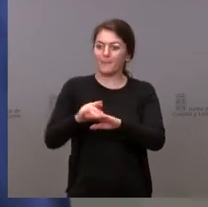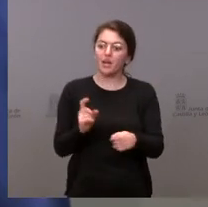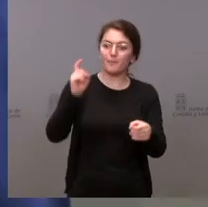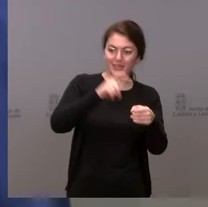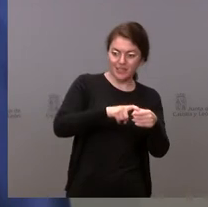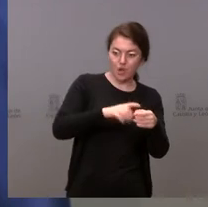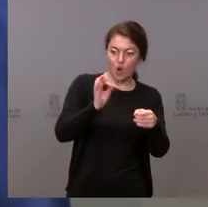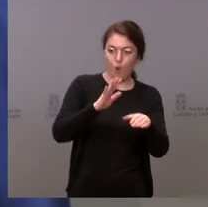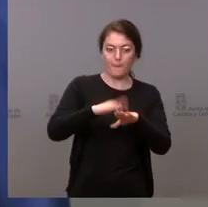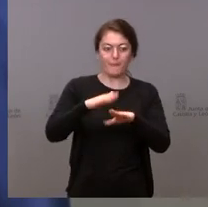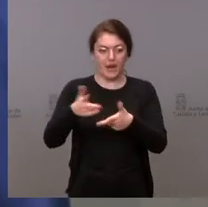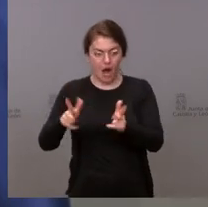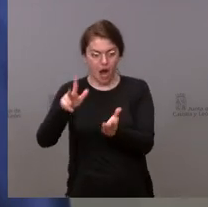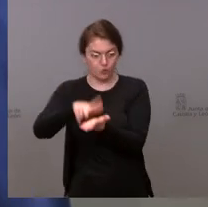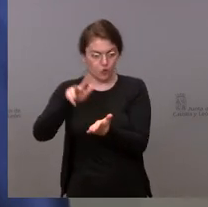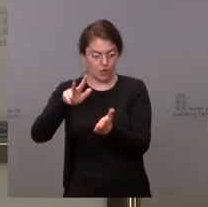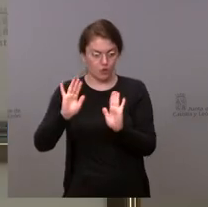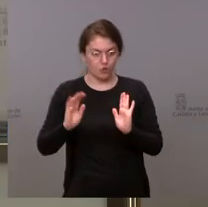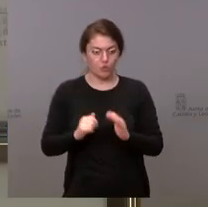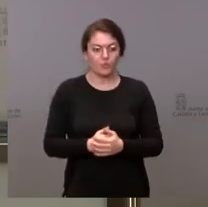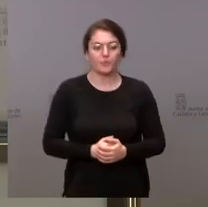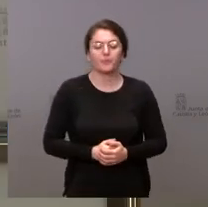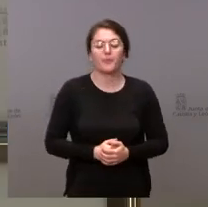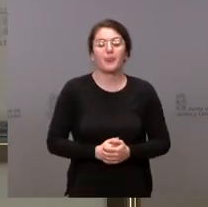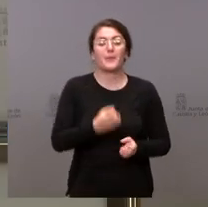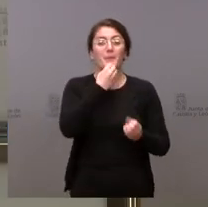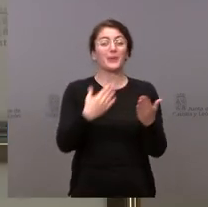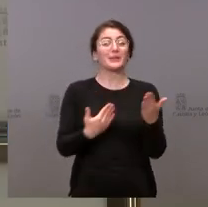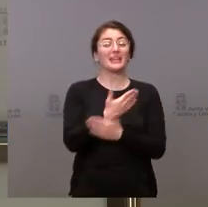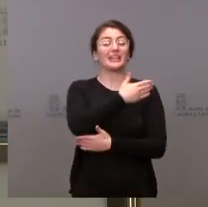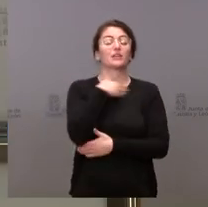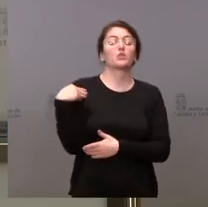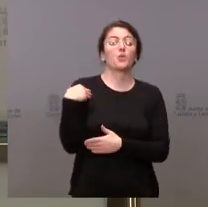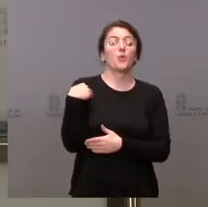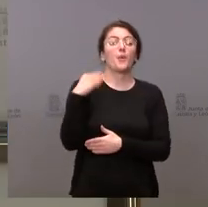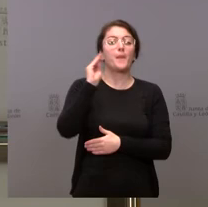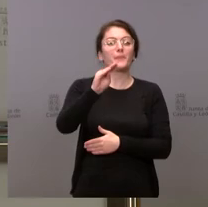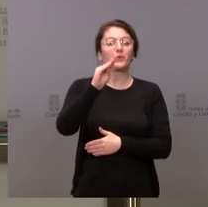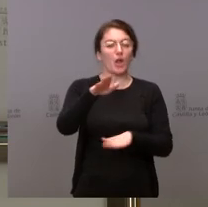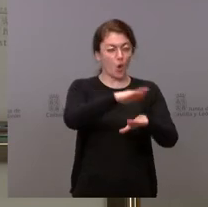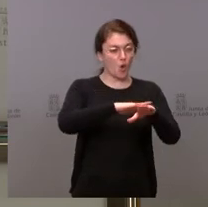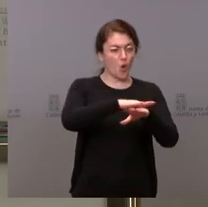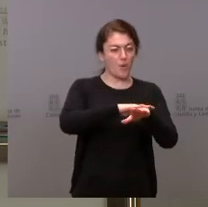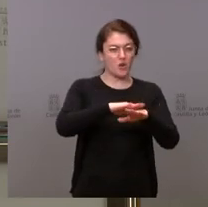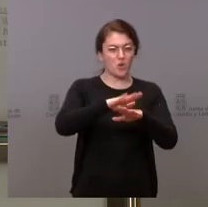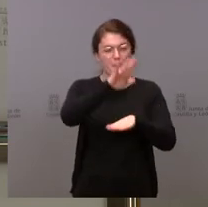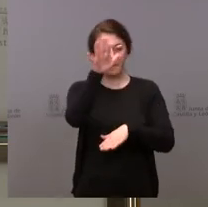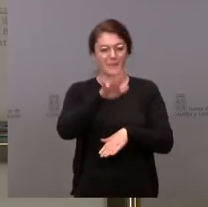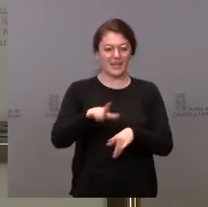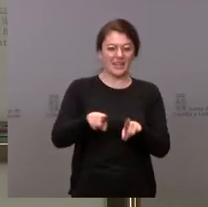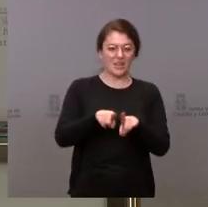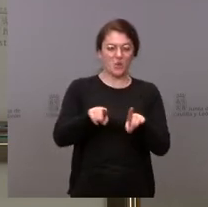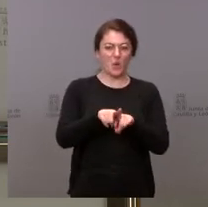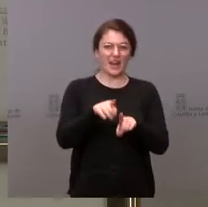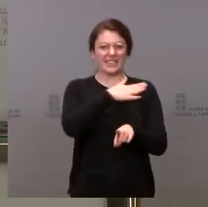autorización en el ámbito educativo buenos días yo quería preguntar el gobierno parece que quiere poner coto a la autonomía